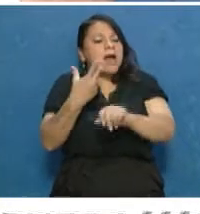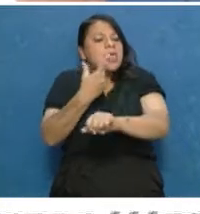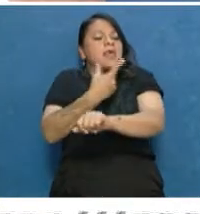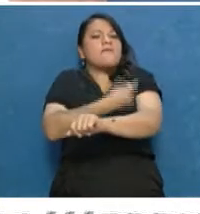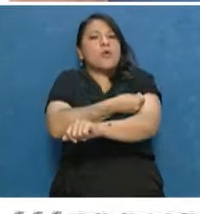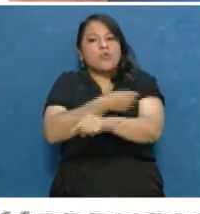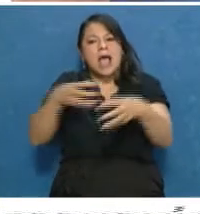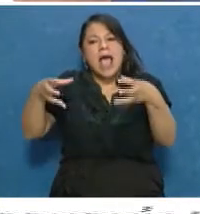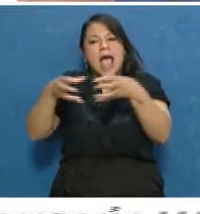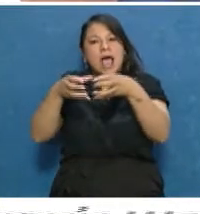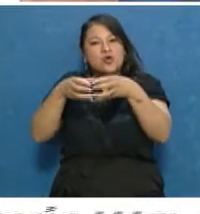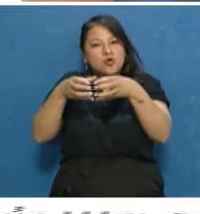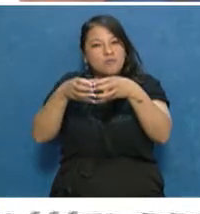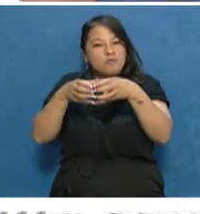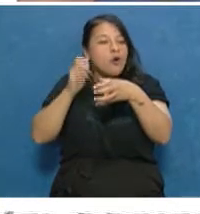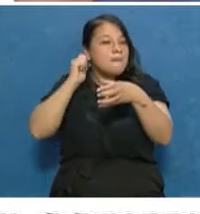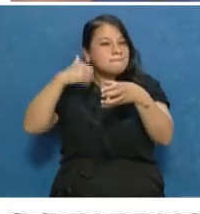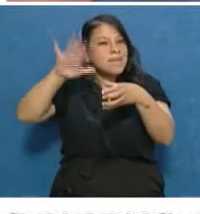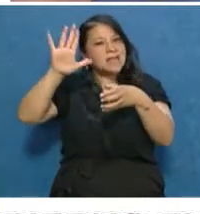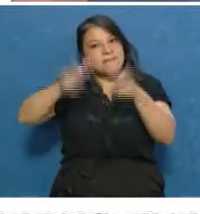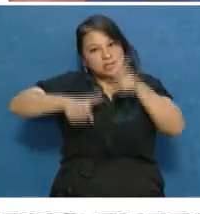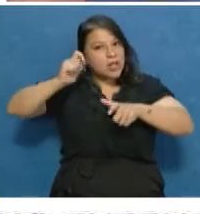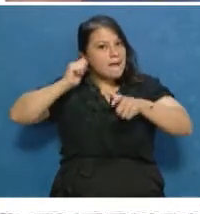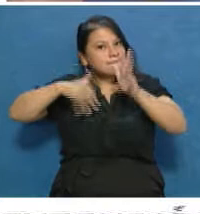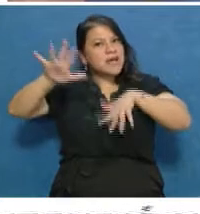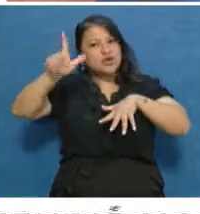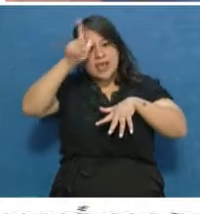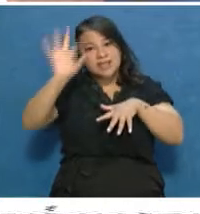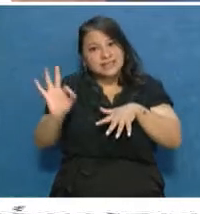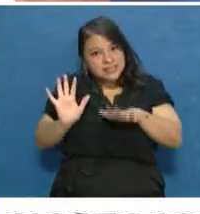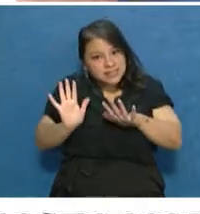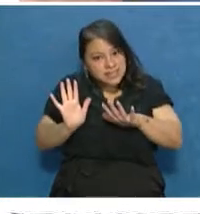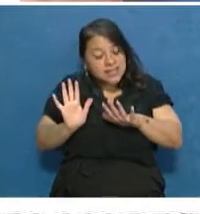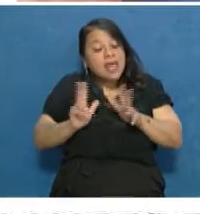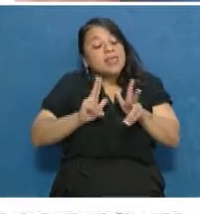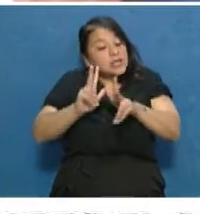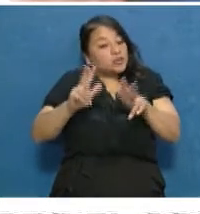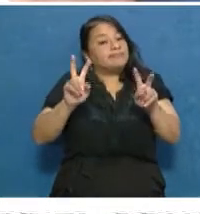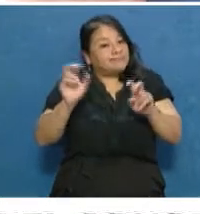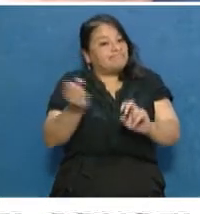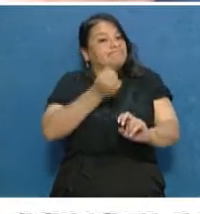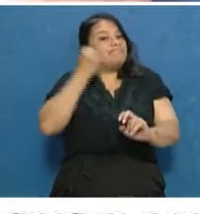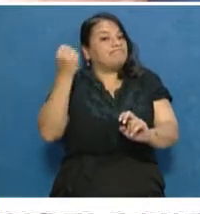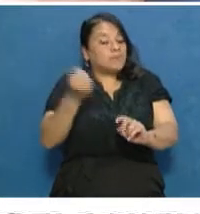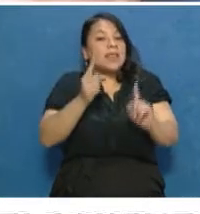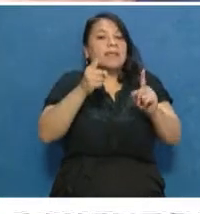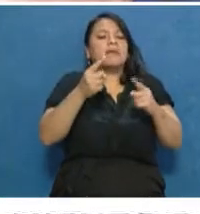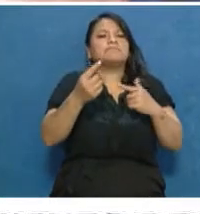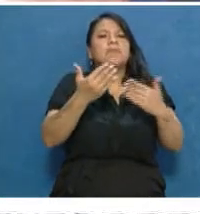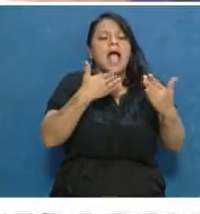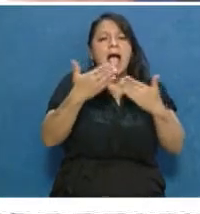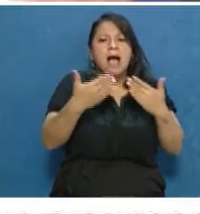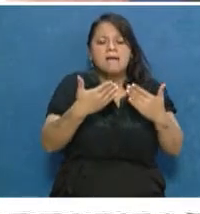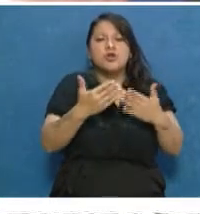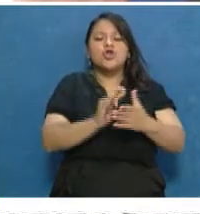a mayores de 60 años. Dijo que no es un dato menor y además habló acerca de